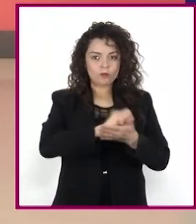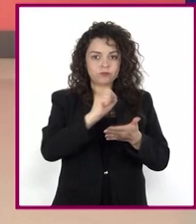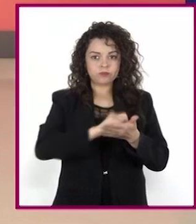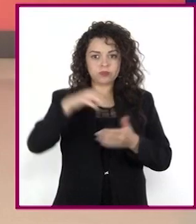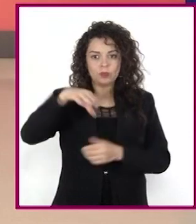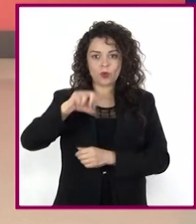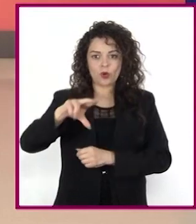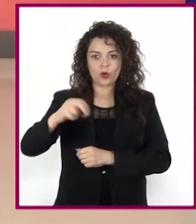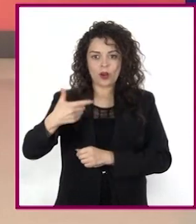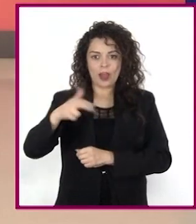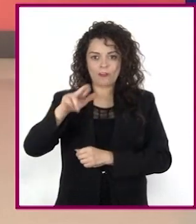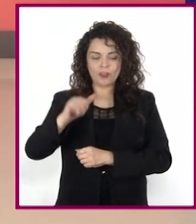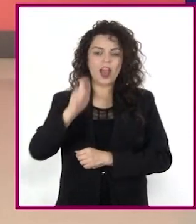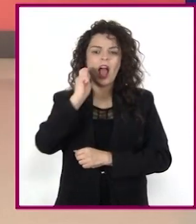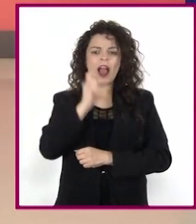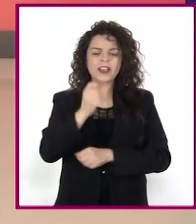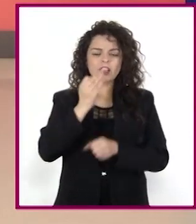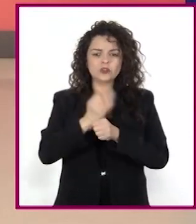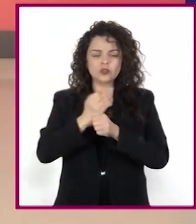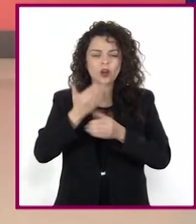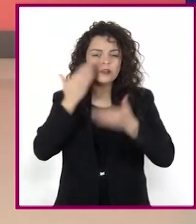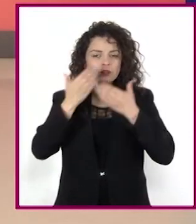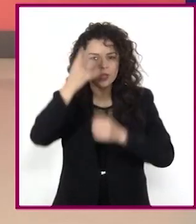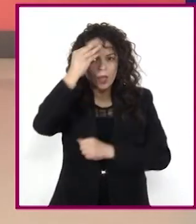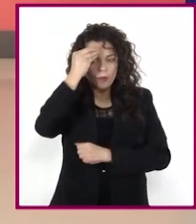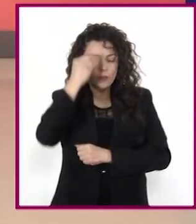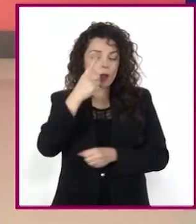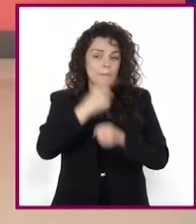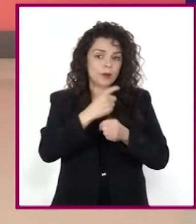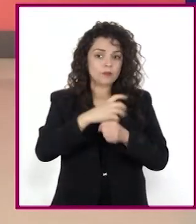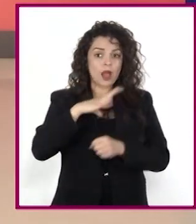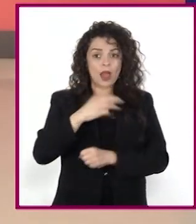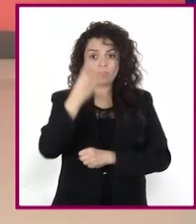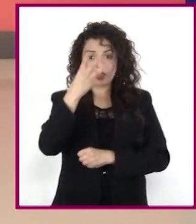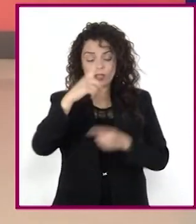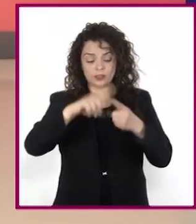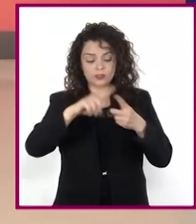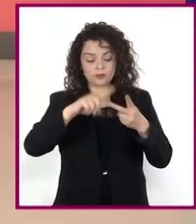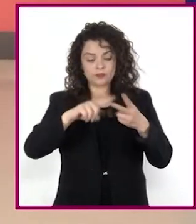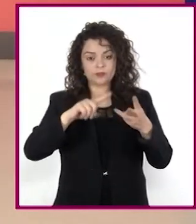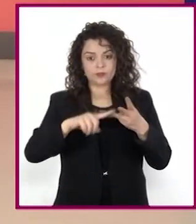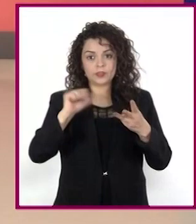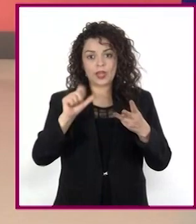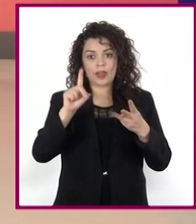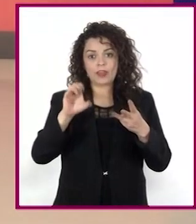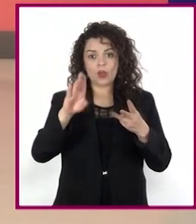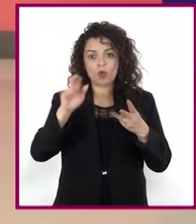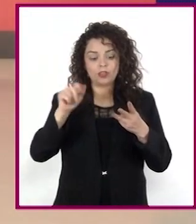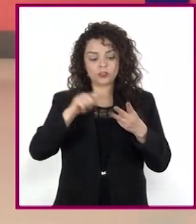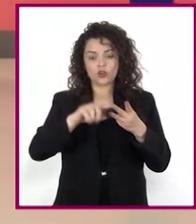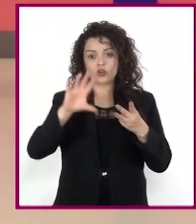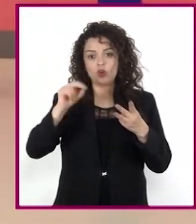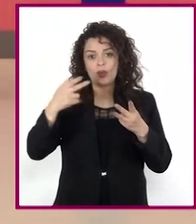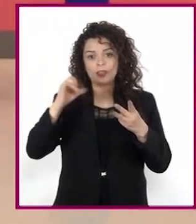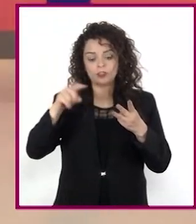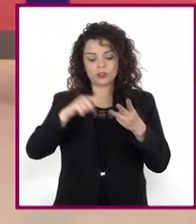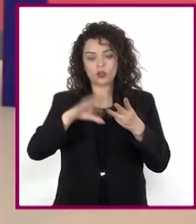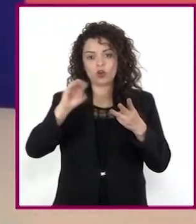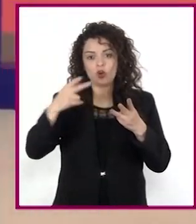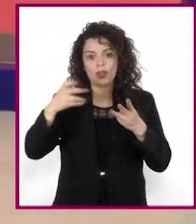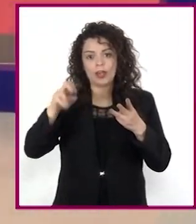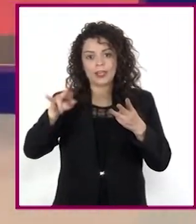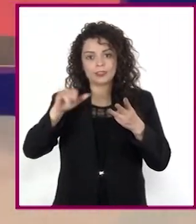estudiamos. Primero, recordamos que los textos cuentan con 3 propiedades: la adecuación, la cohesión y la coherencia.